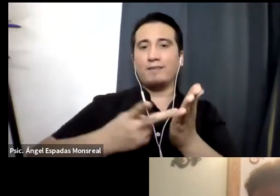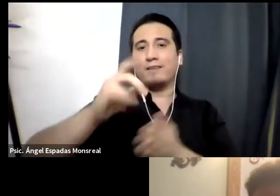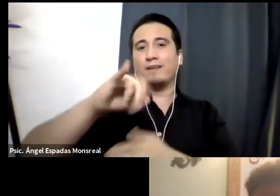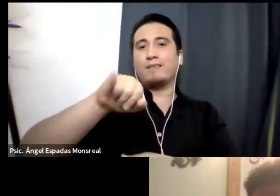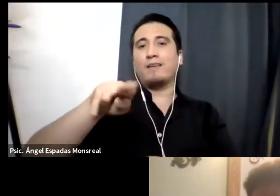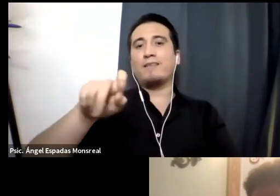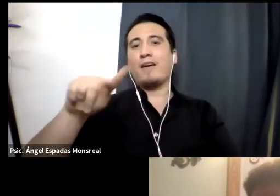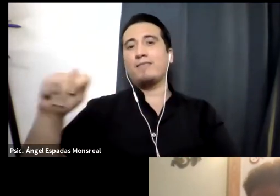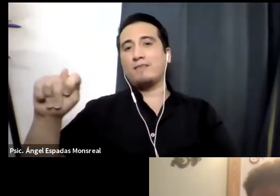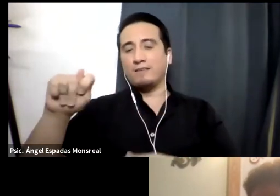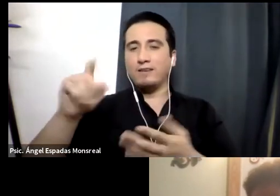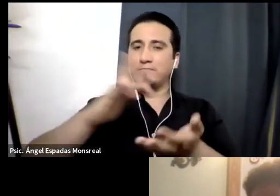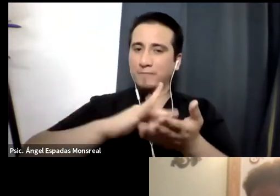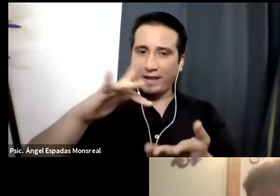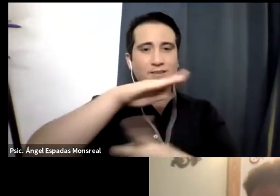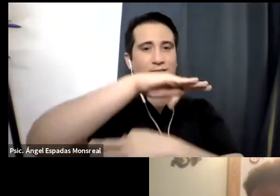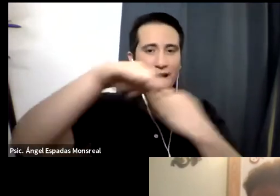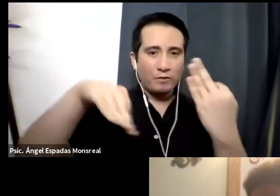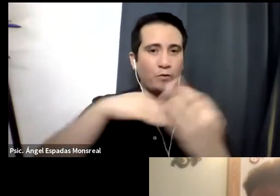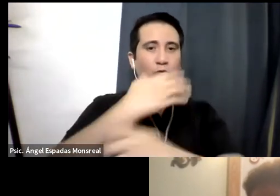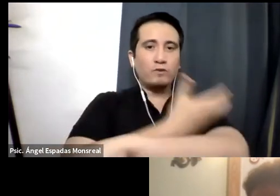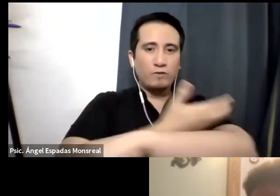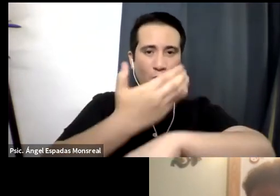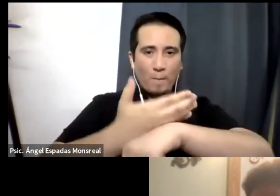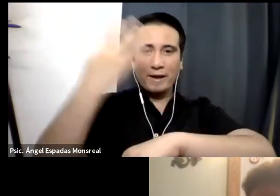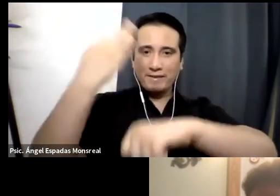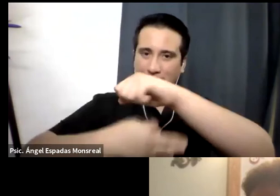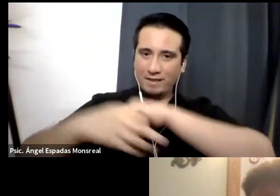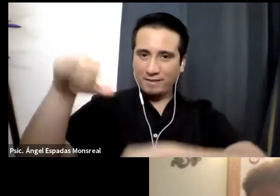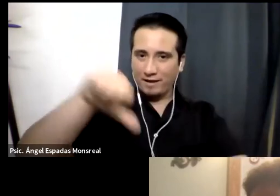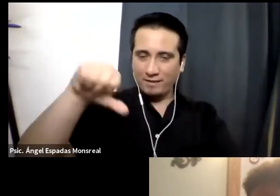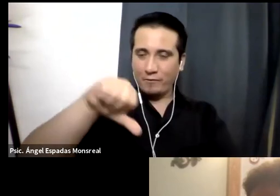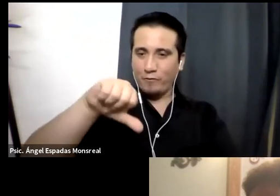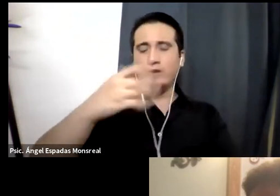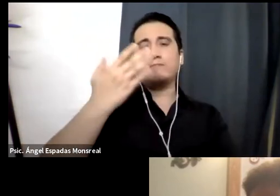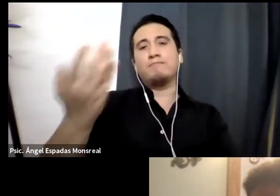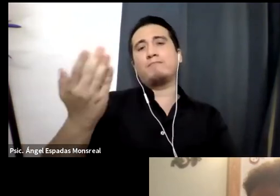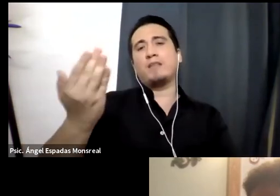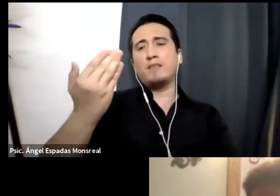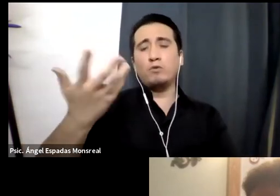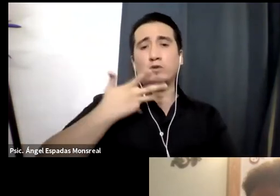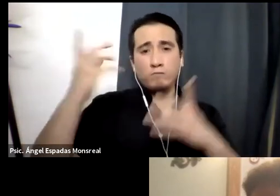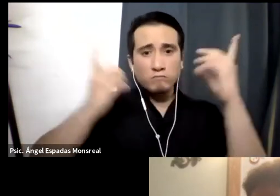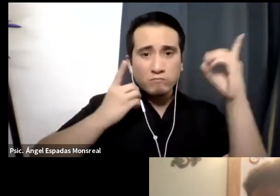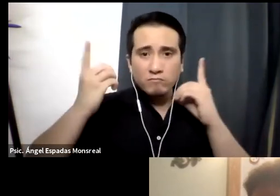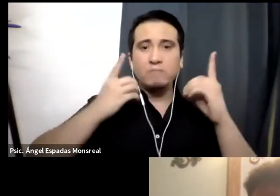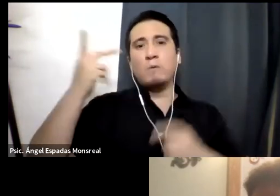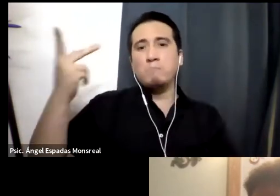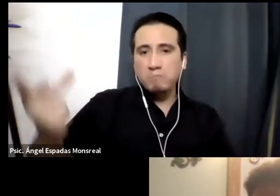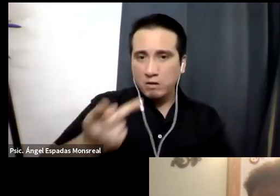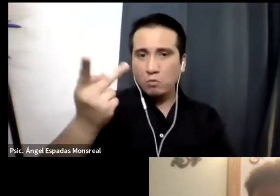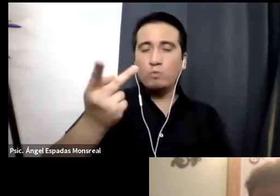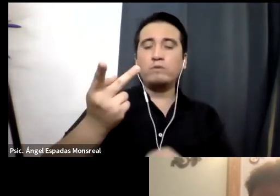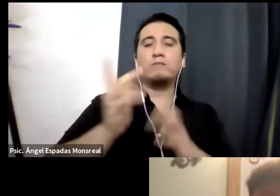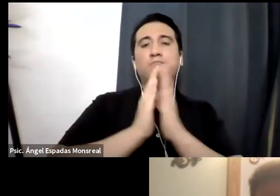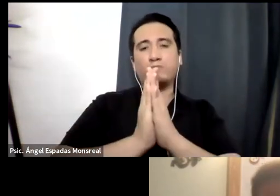Jiménez. Gracias a todos y todas los que nos acompañan la tarde de hoy. Les pedimos que si tienen preguntas o comentarios, nos los